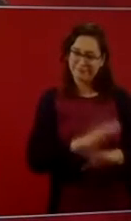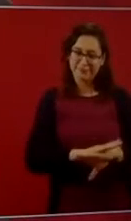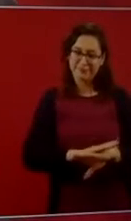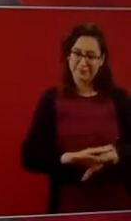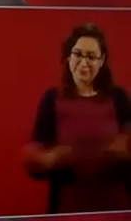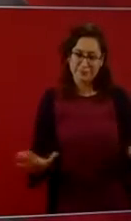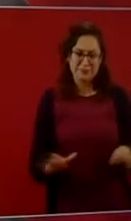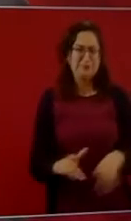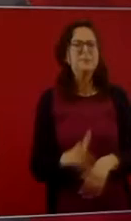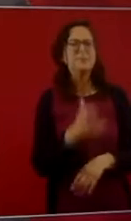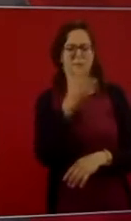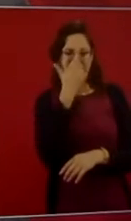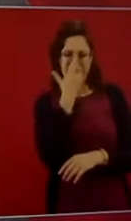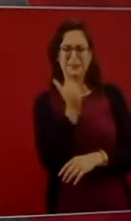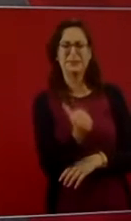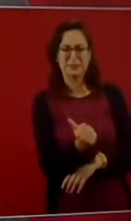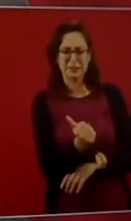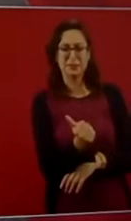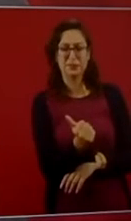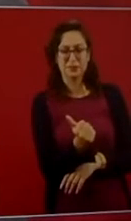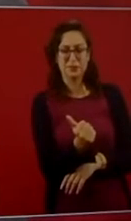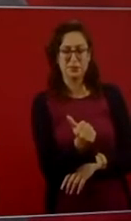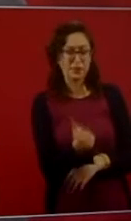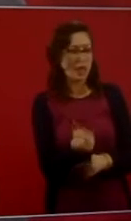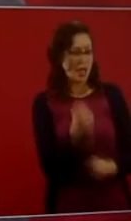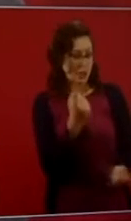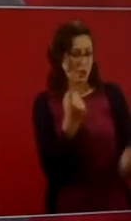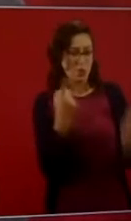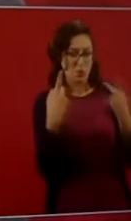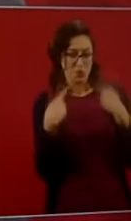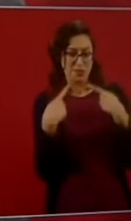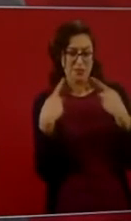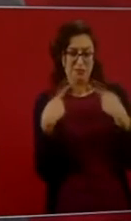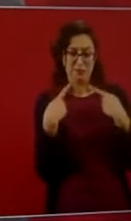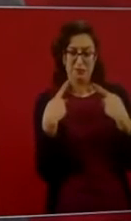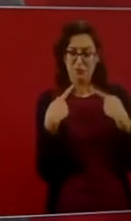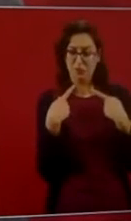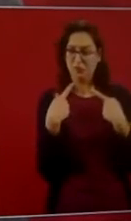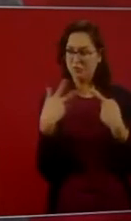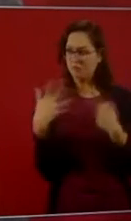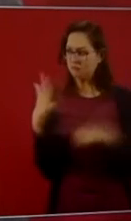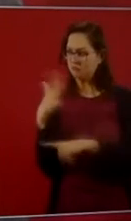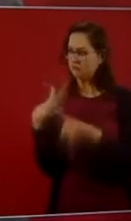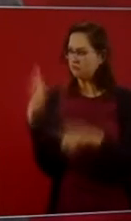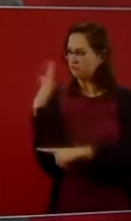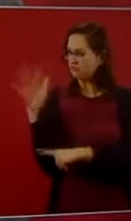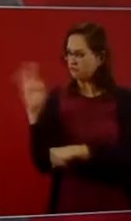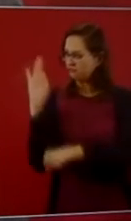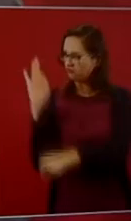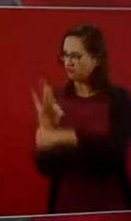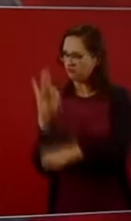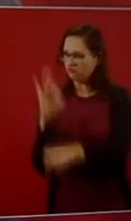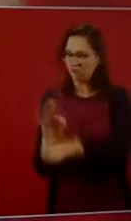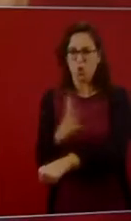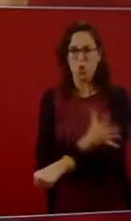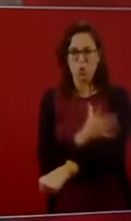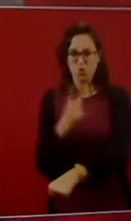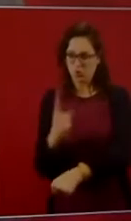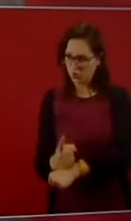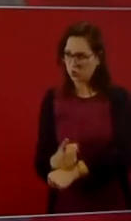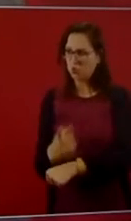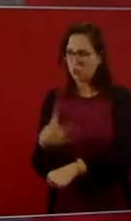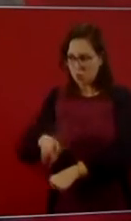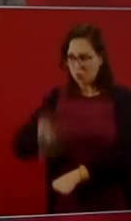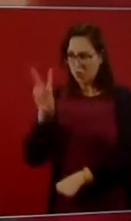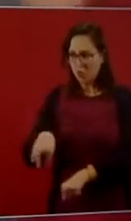El ISSSTE lanzó su más sentido pésame, también su familia. Y